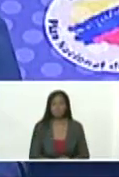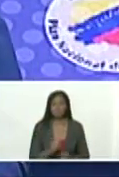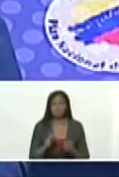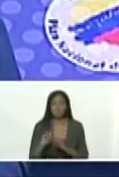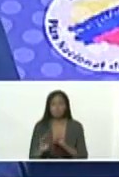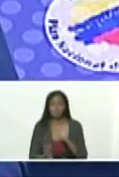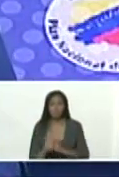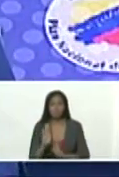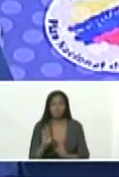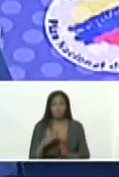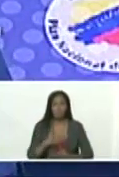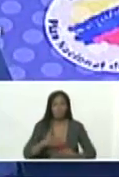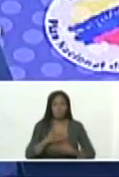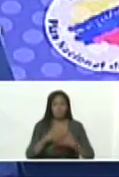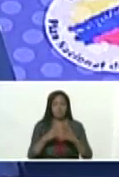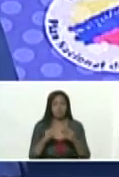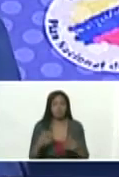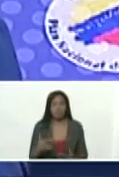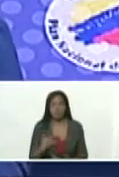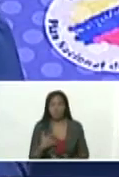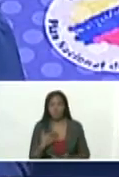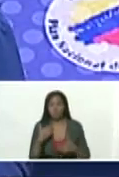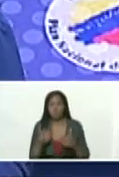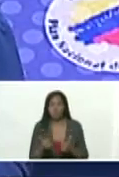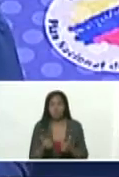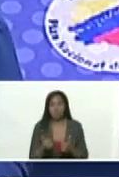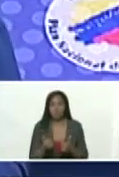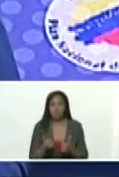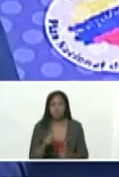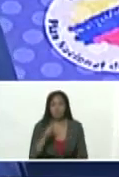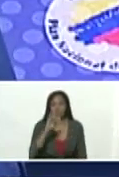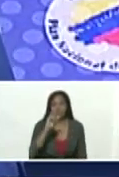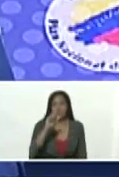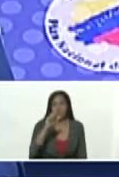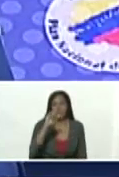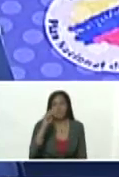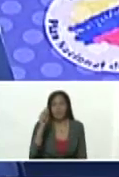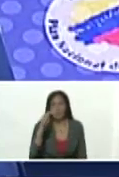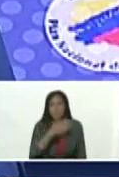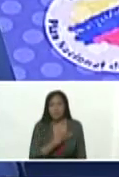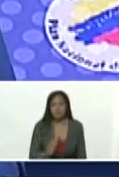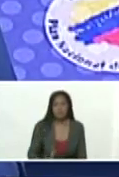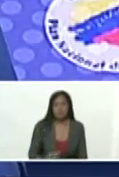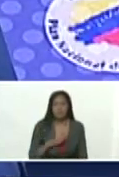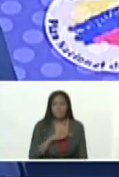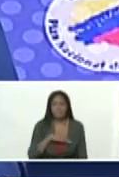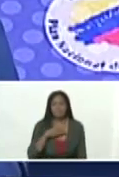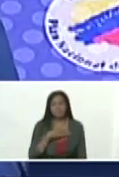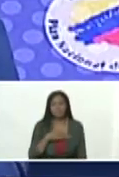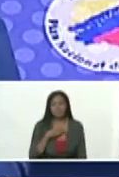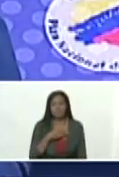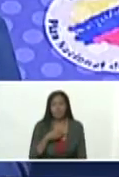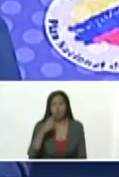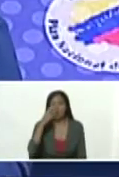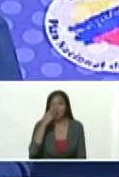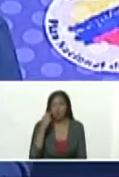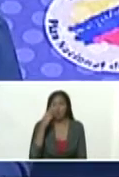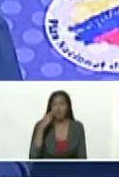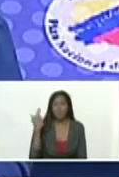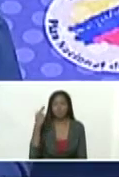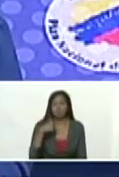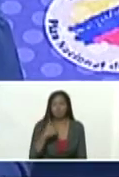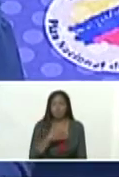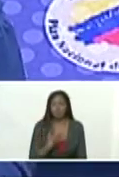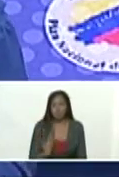elevar su calidad en todos los sentidos. Y con Lilian Oropesa, también presidenta de la misión Robinson. Yo quisiera,